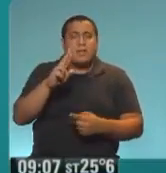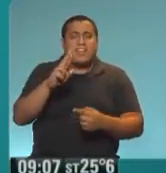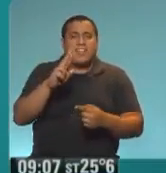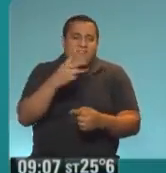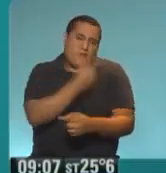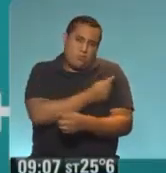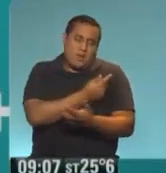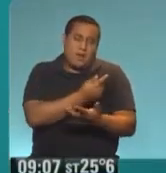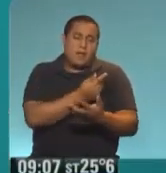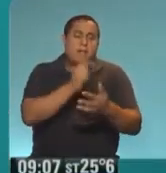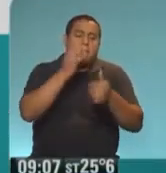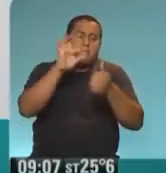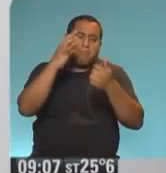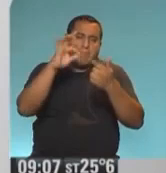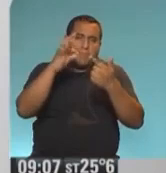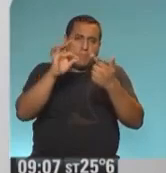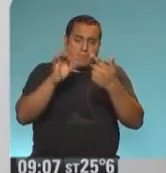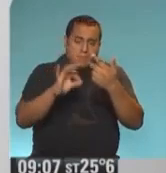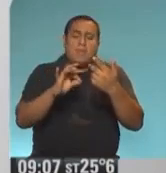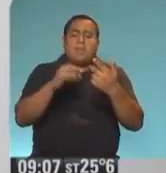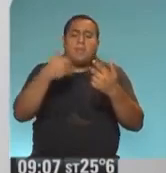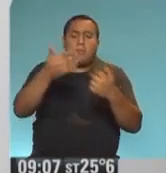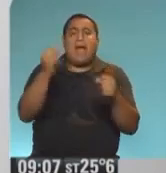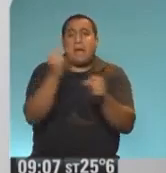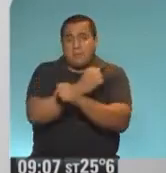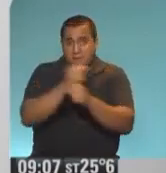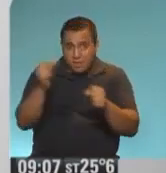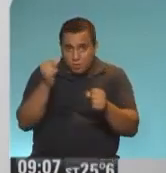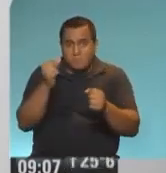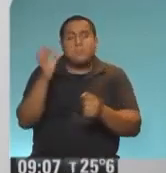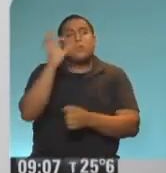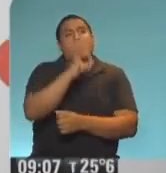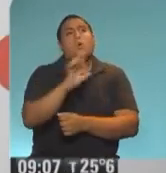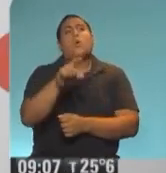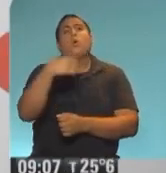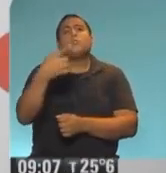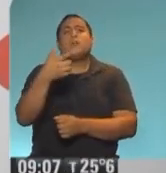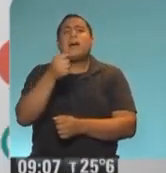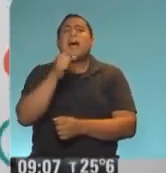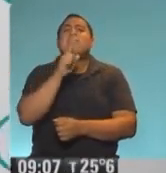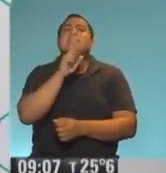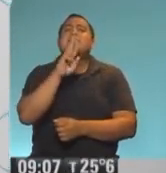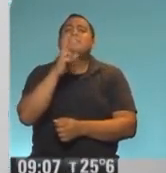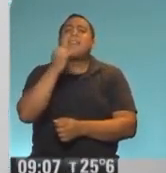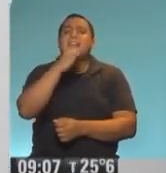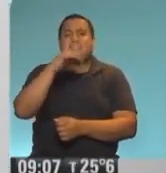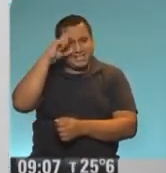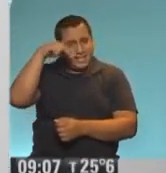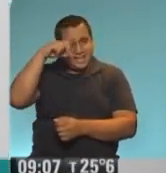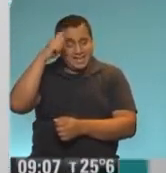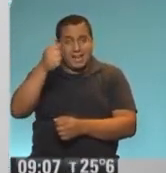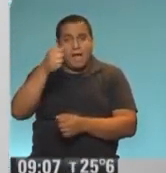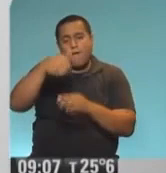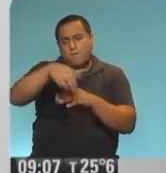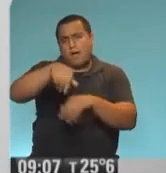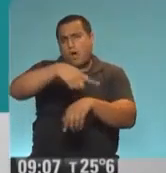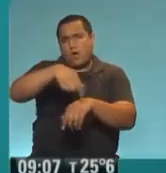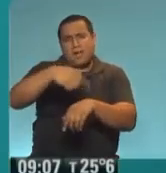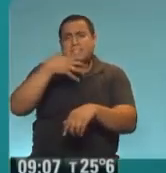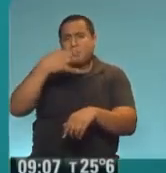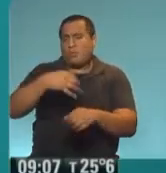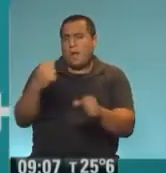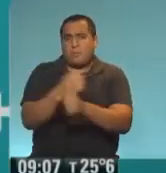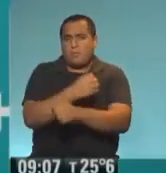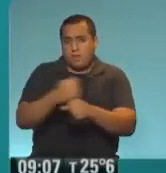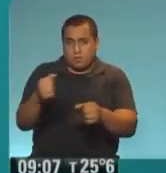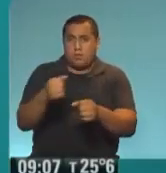exigencias y que fue aprobada con registro, el mismo trámite que está haciendo AstraZeneca y que va a ser aprobada en las próximas horas, según me cuenta, porque